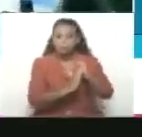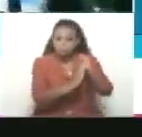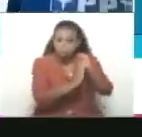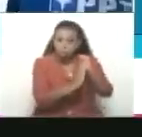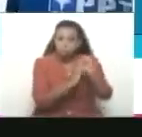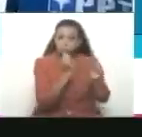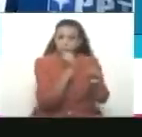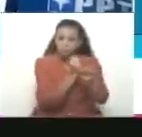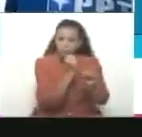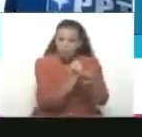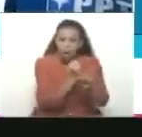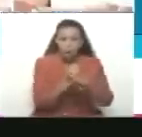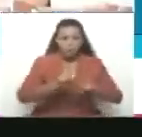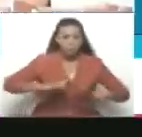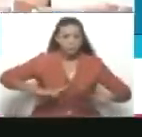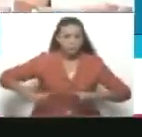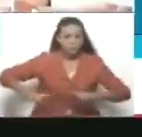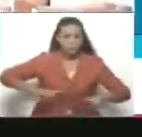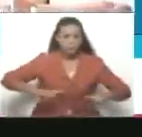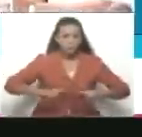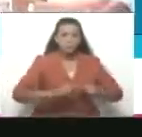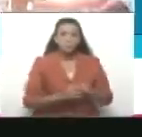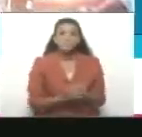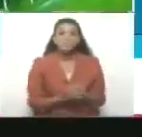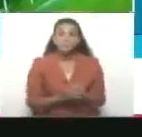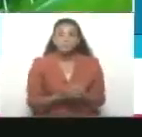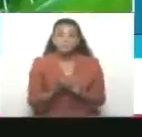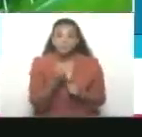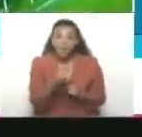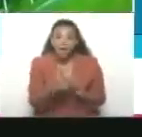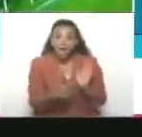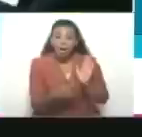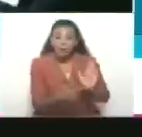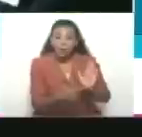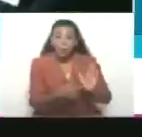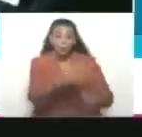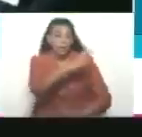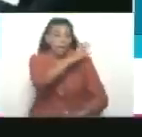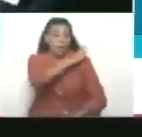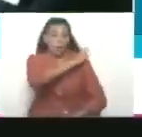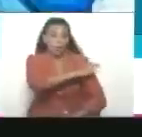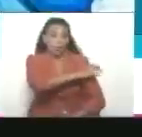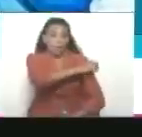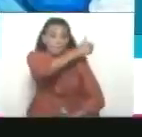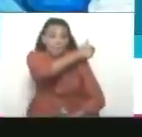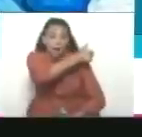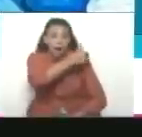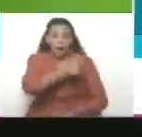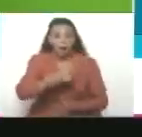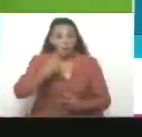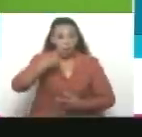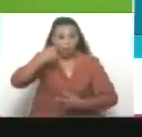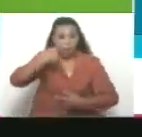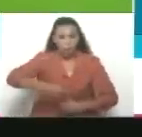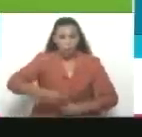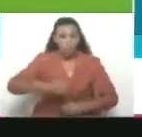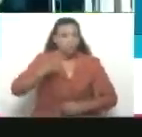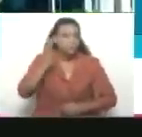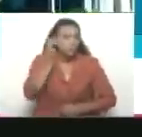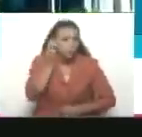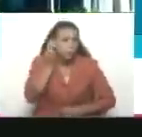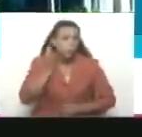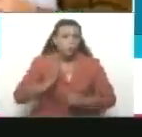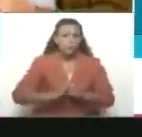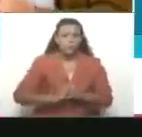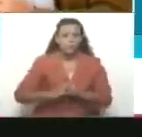buen trabajo Ahí está el alto mando militar el Estado Mayor Superior están los jefes de